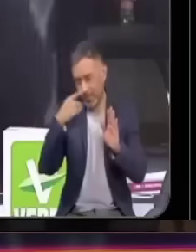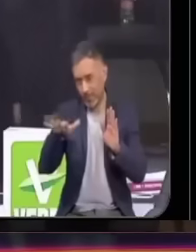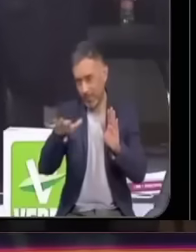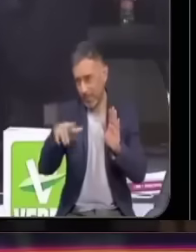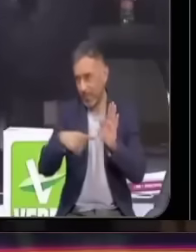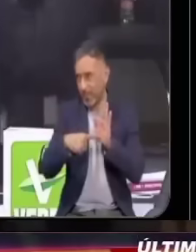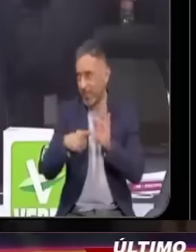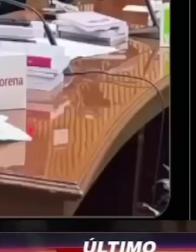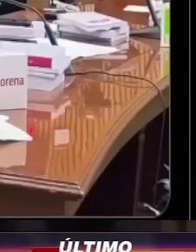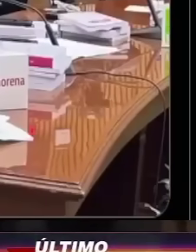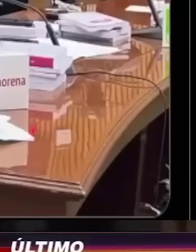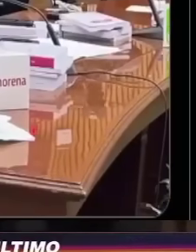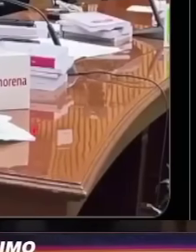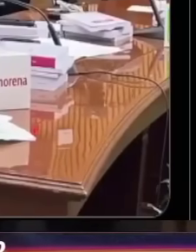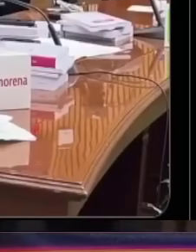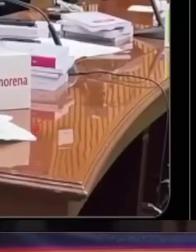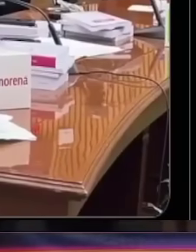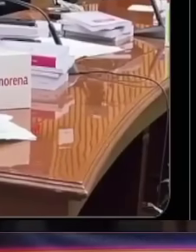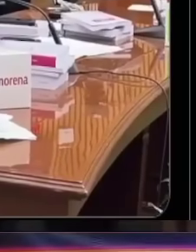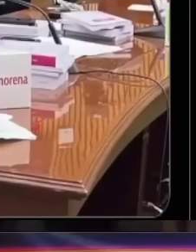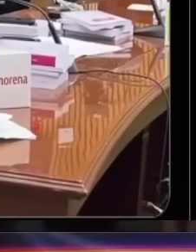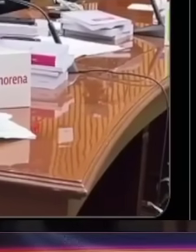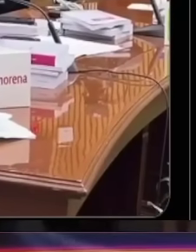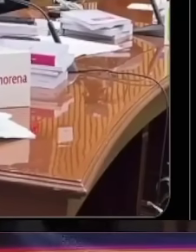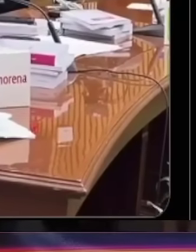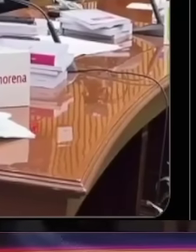era acá, ahí está.